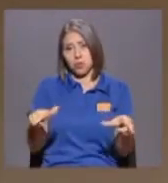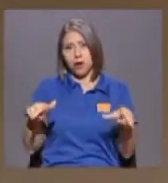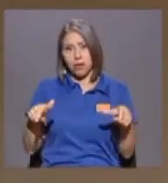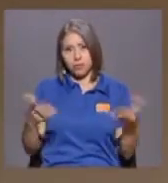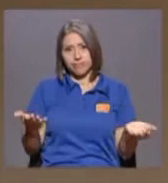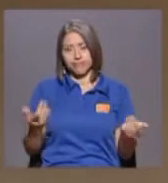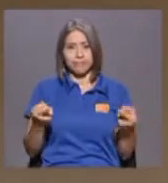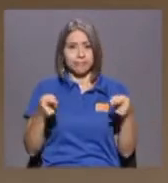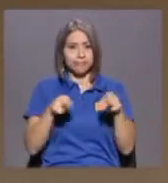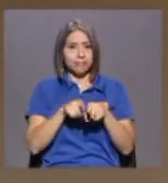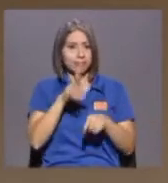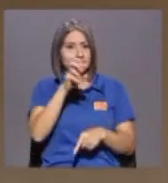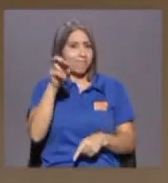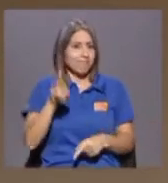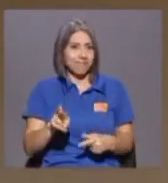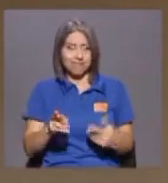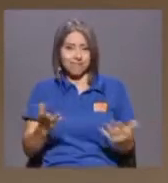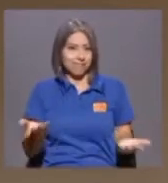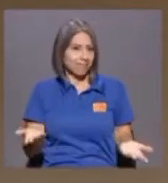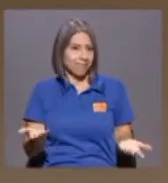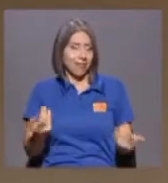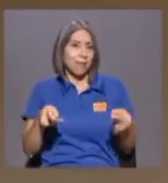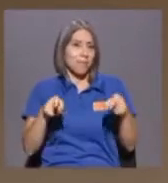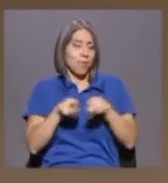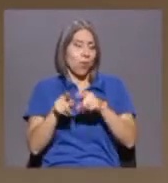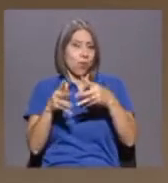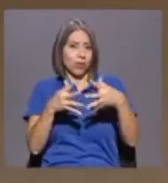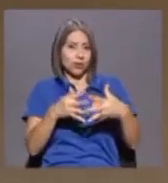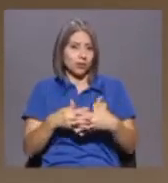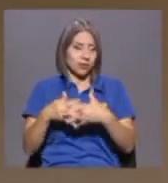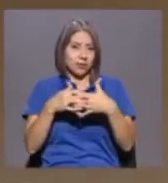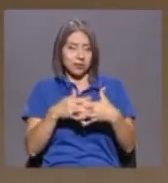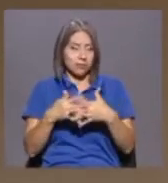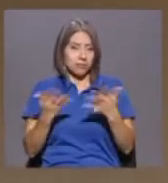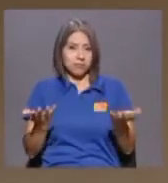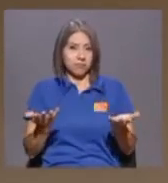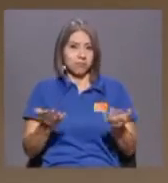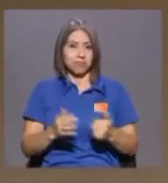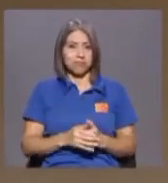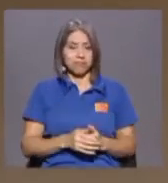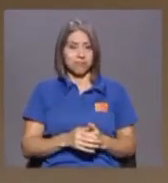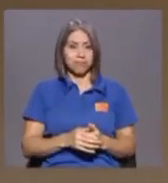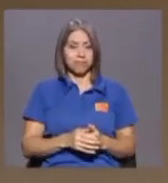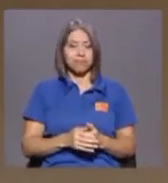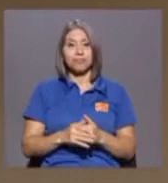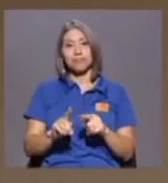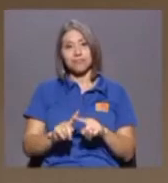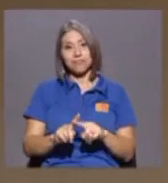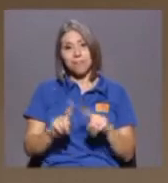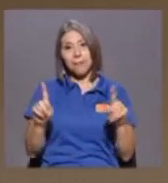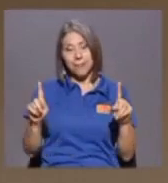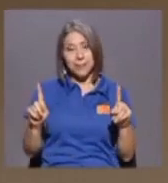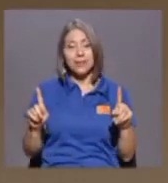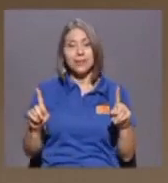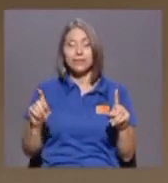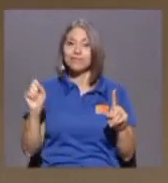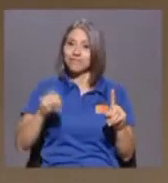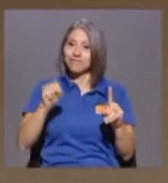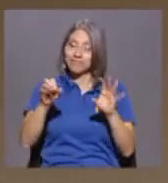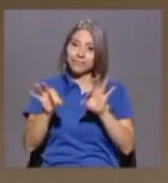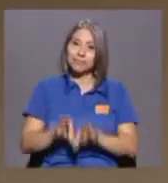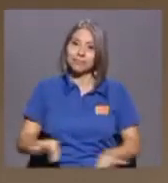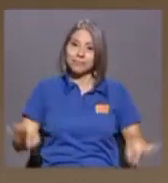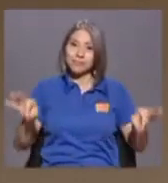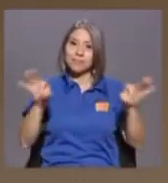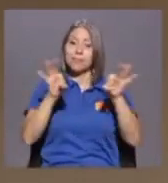tampoco en Costa Rica, tampoco en los Estados Unidos de América, pero sí es importante ver